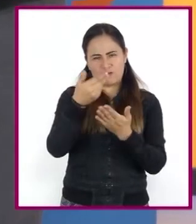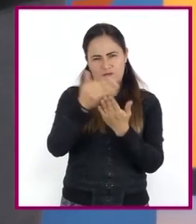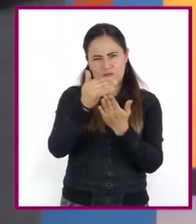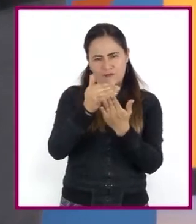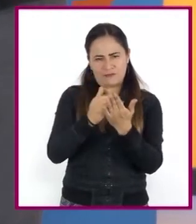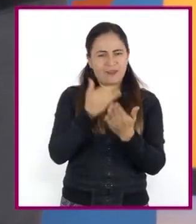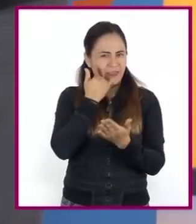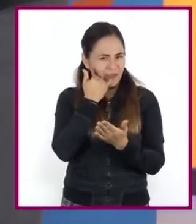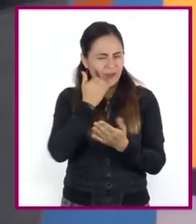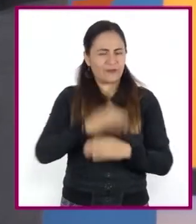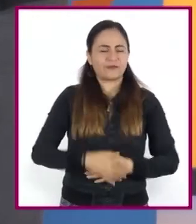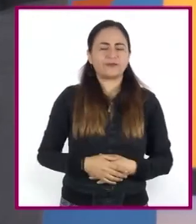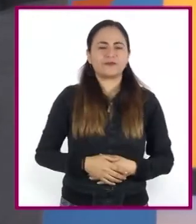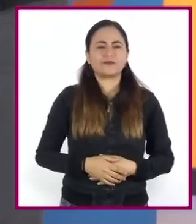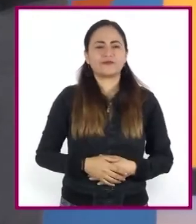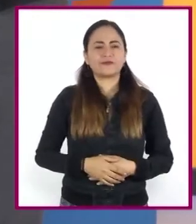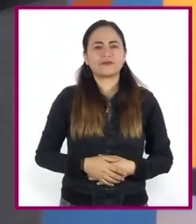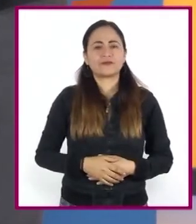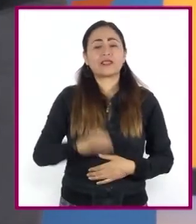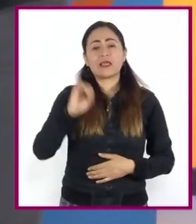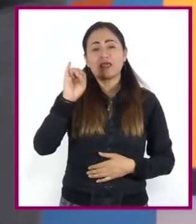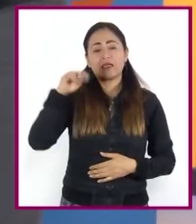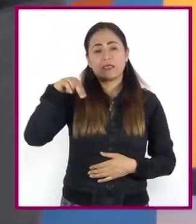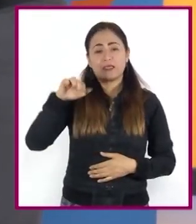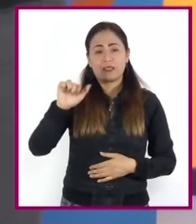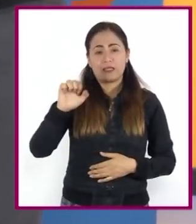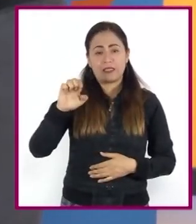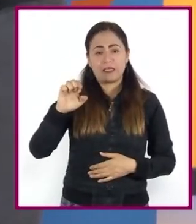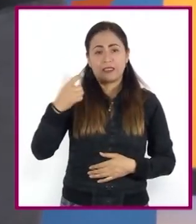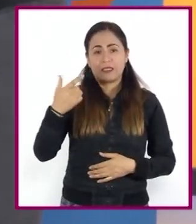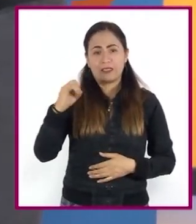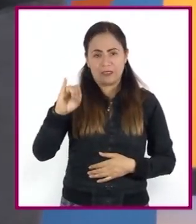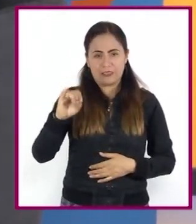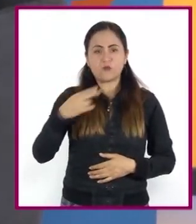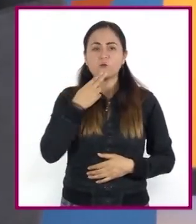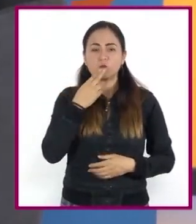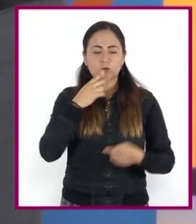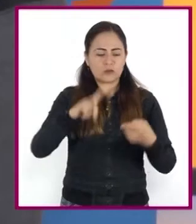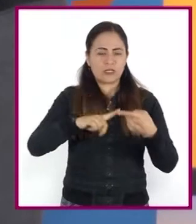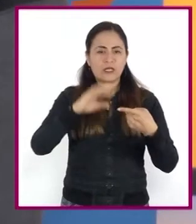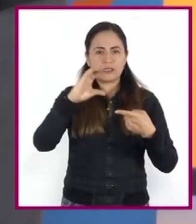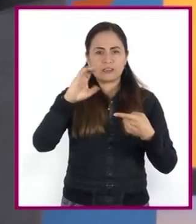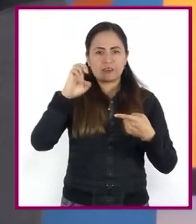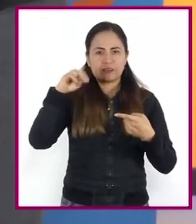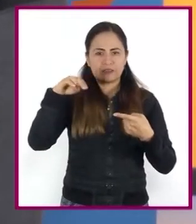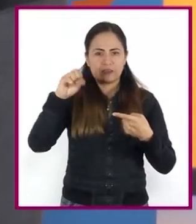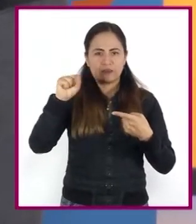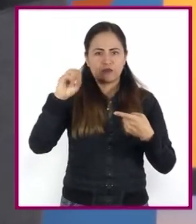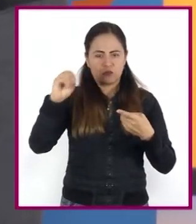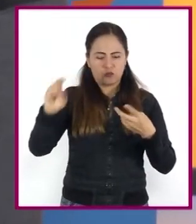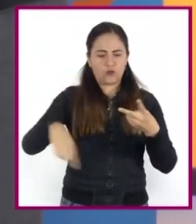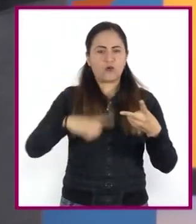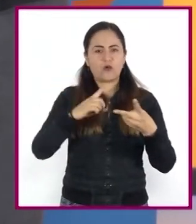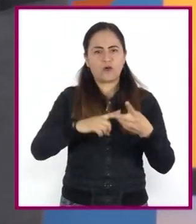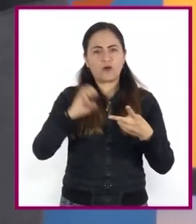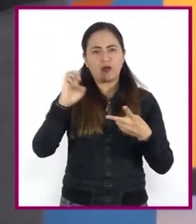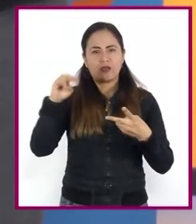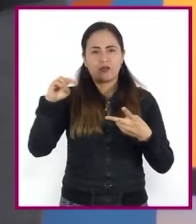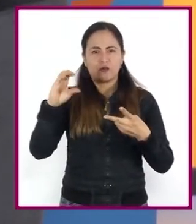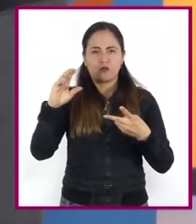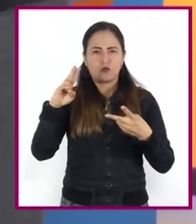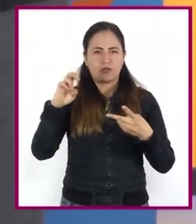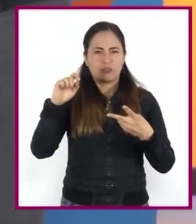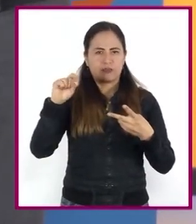caso del INEGI, utiliza el censo, las encuestas y registros administrativos como recursos